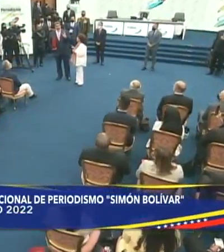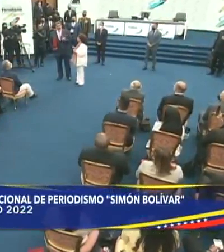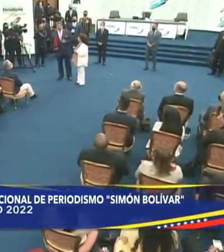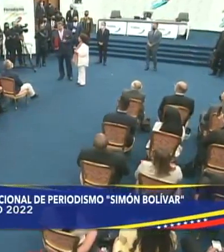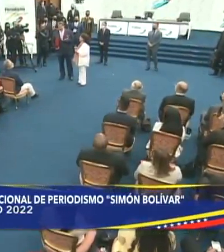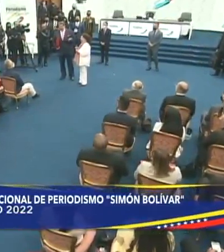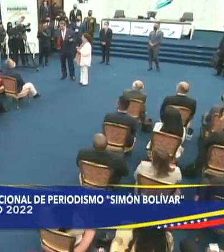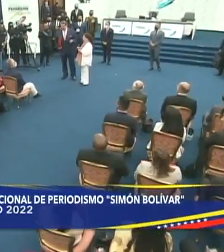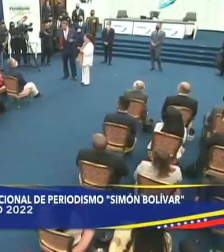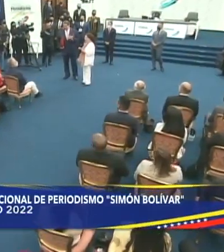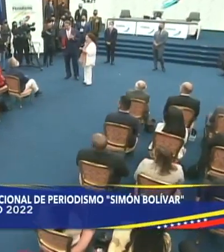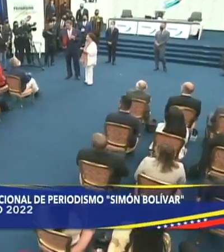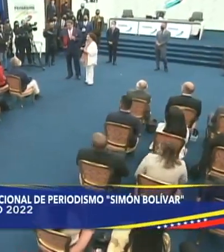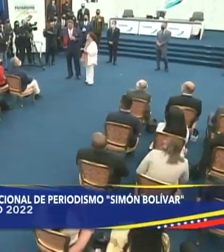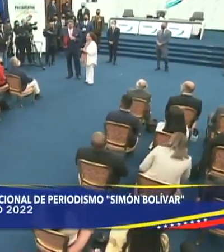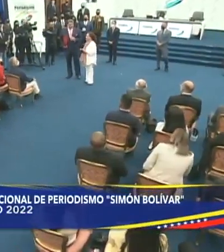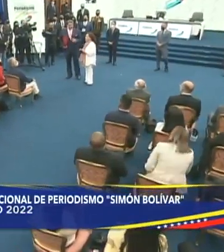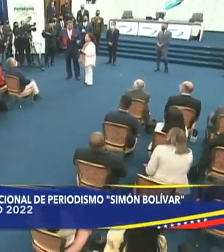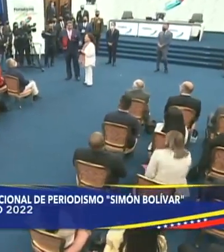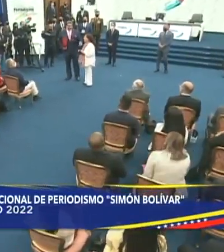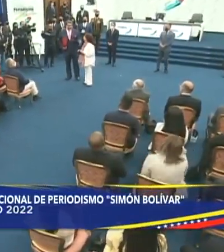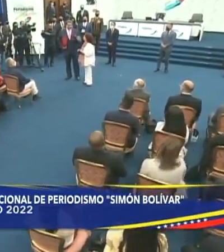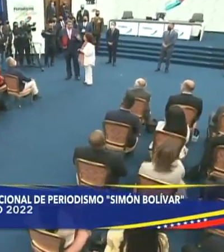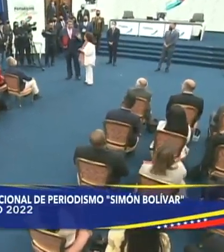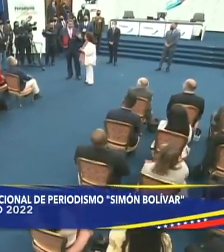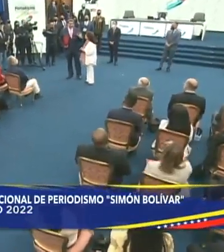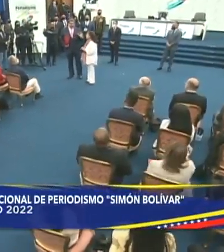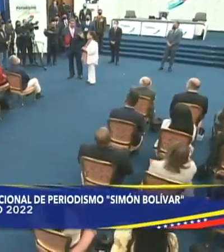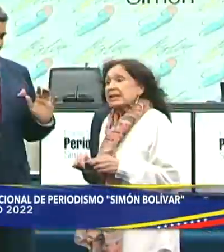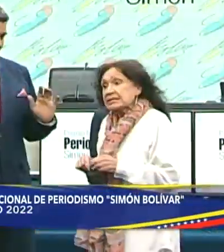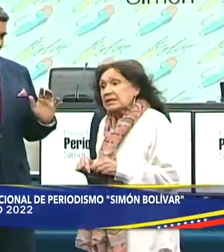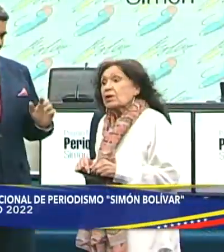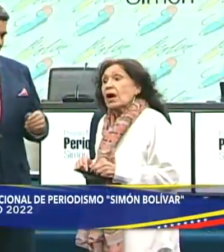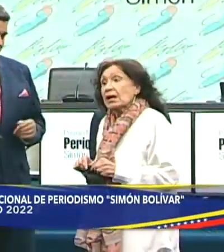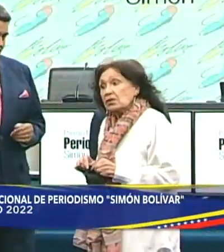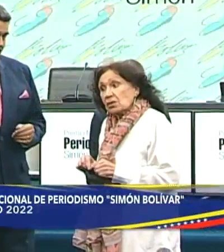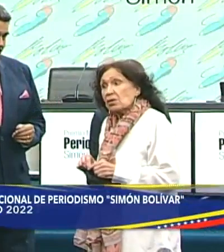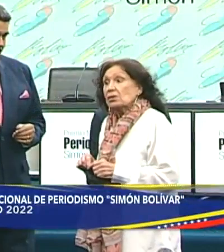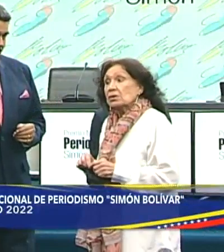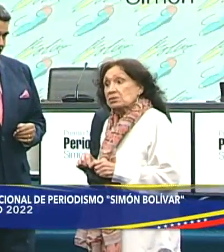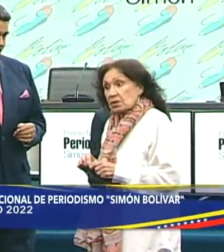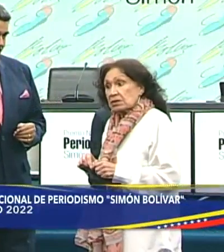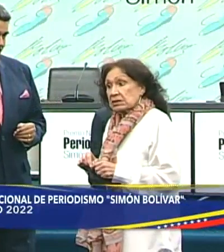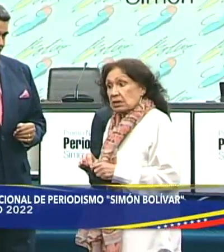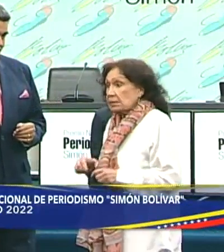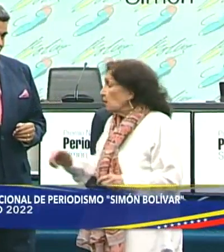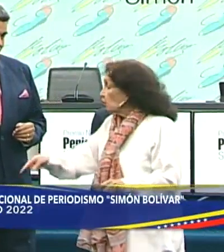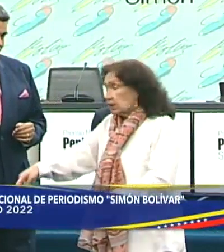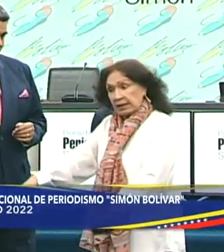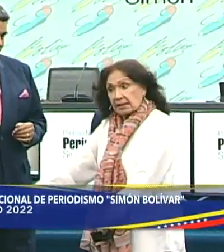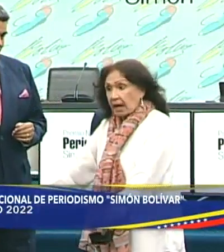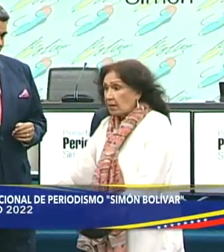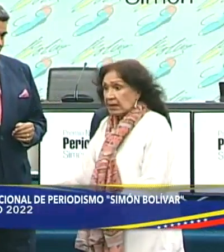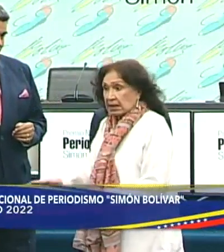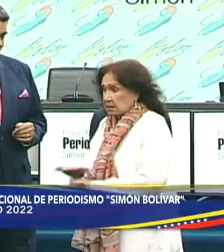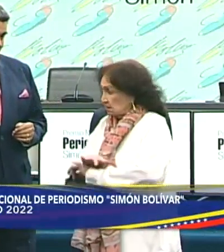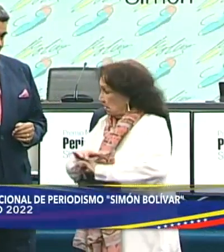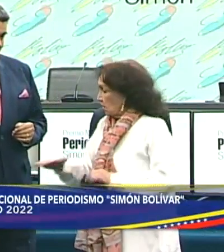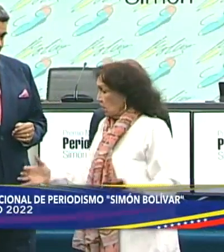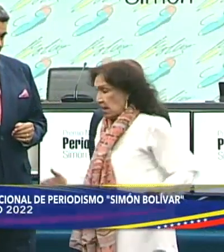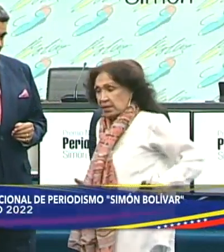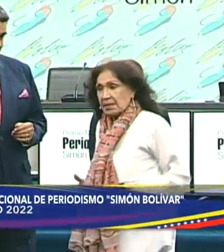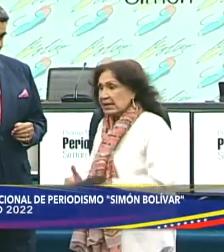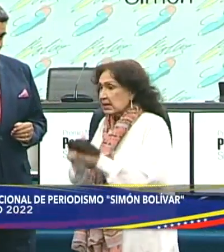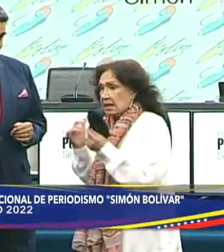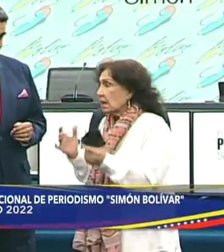premios que han venido a dar entonces hoy como resultado esta camada de nuevos ganadores del Premio Nacional de